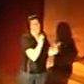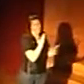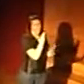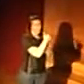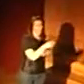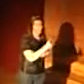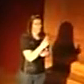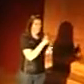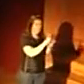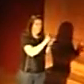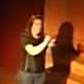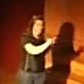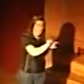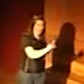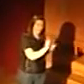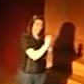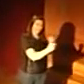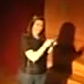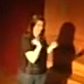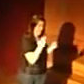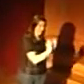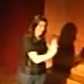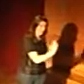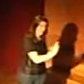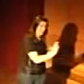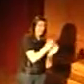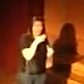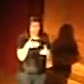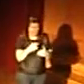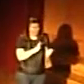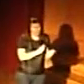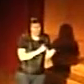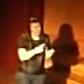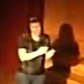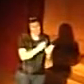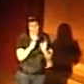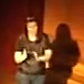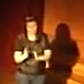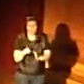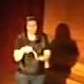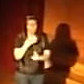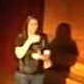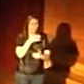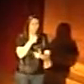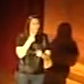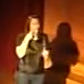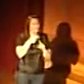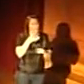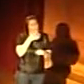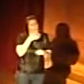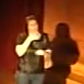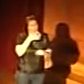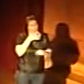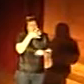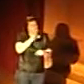románticos habían hecho de ella sino que muy fundamentalmente es casi una una visión de denuncia del estado en que han